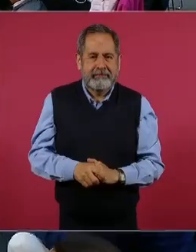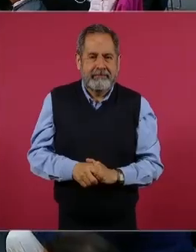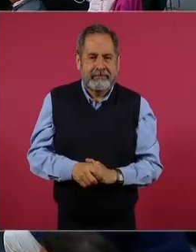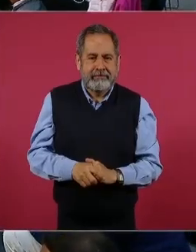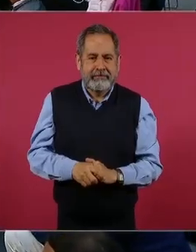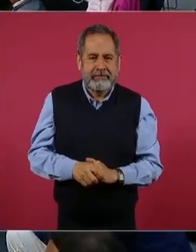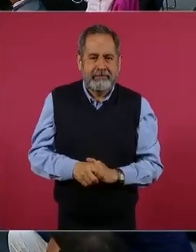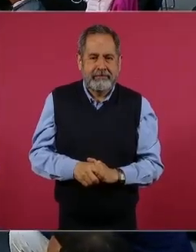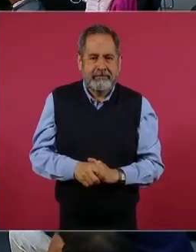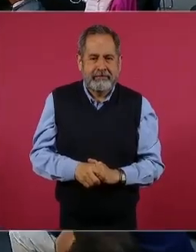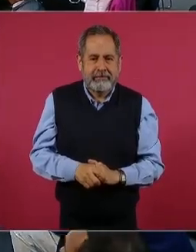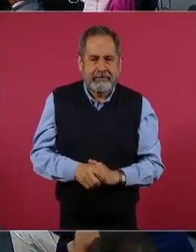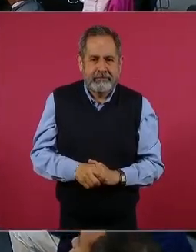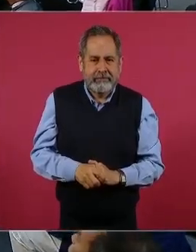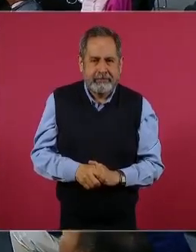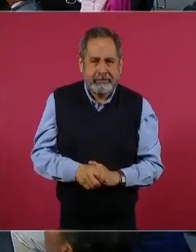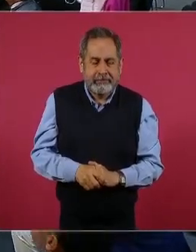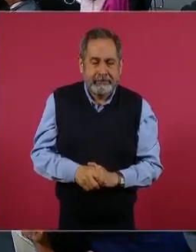¿Mande?